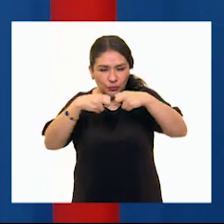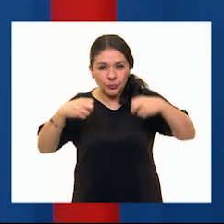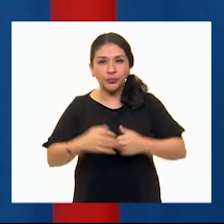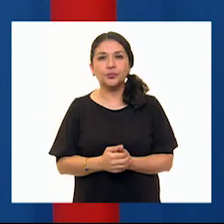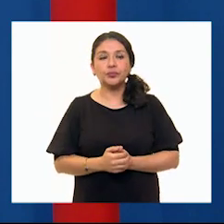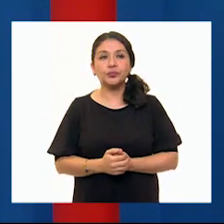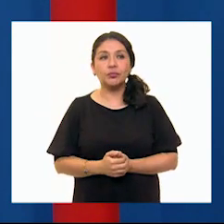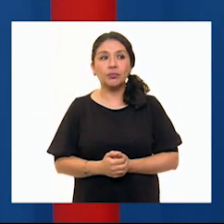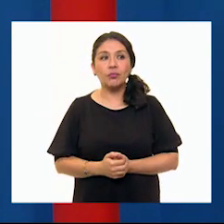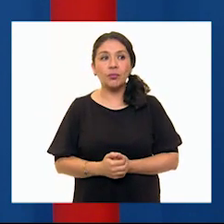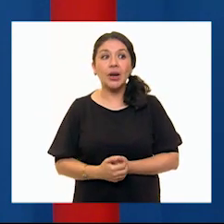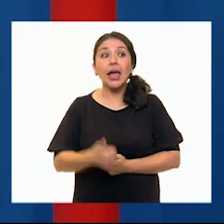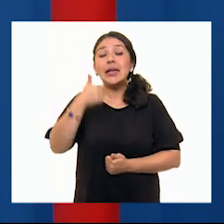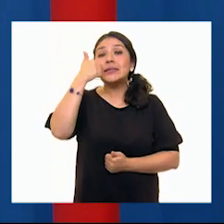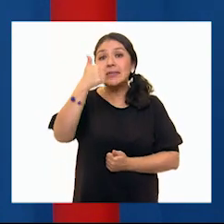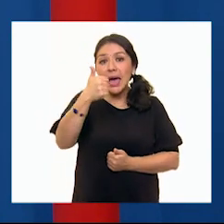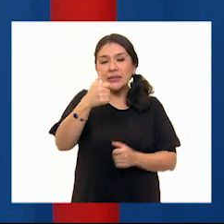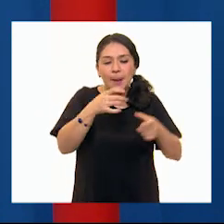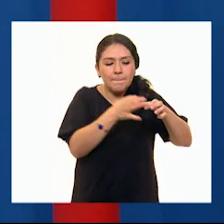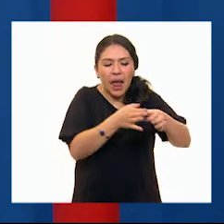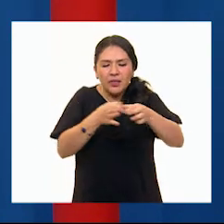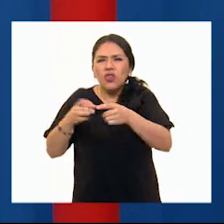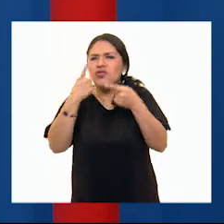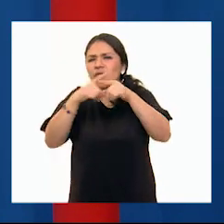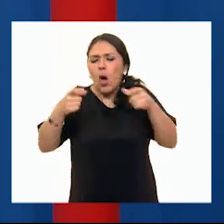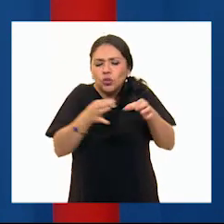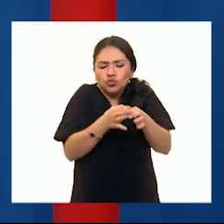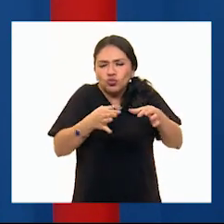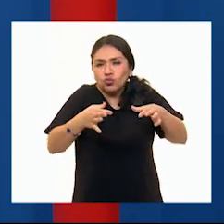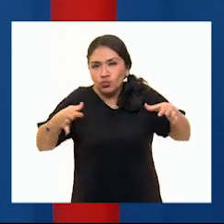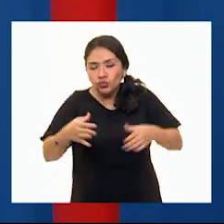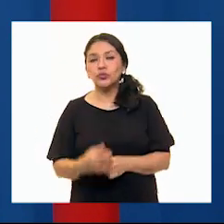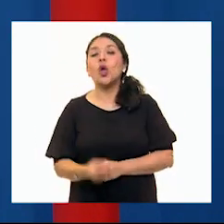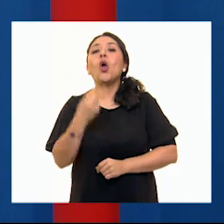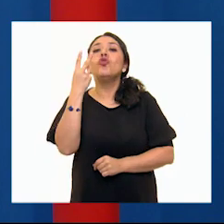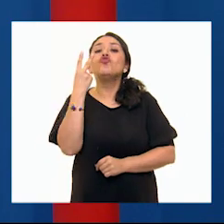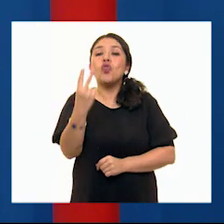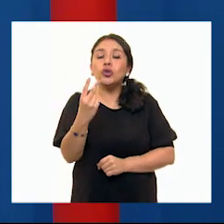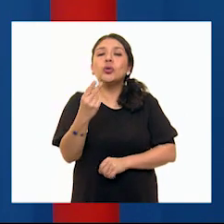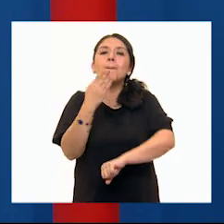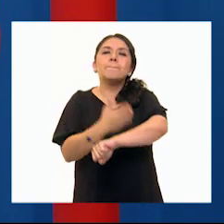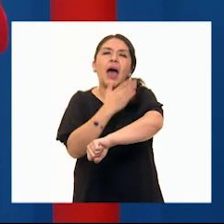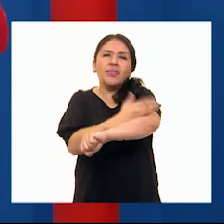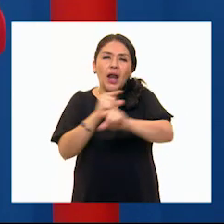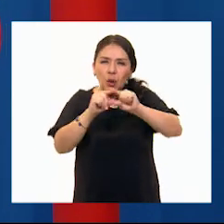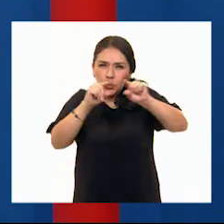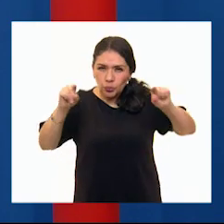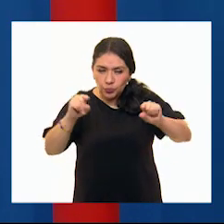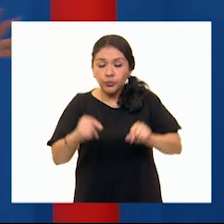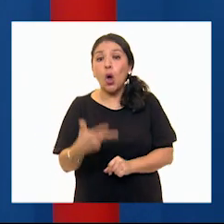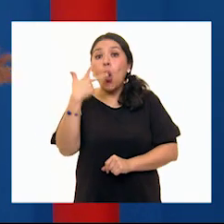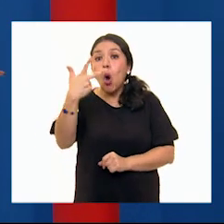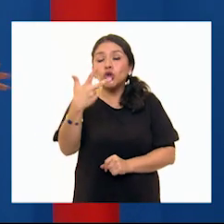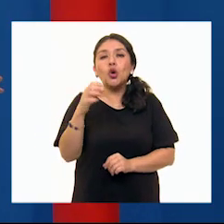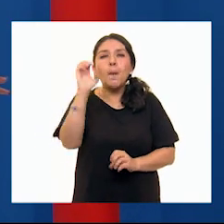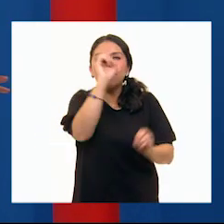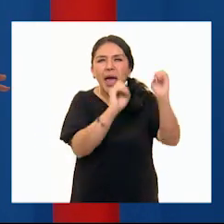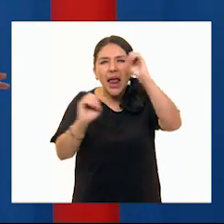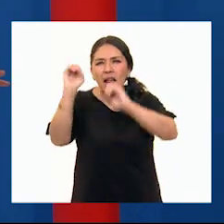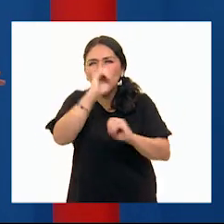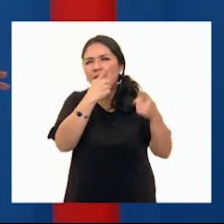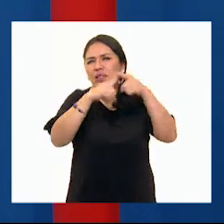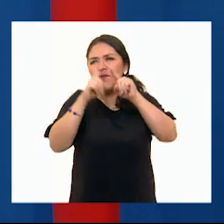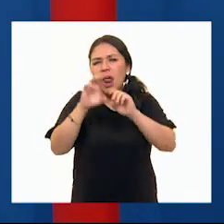recipientes de diferente tamaño, dos palos o cucharas de madera, ocho pelotas de diferentes tamaños.